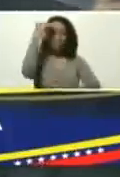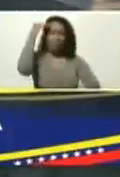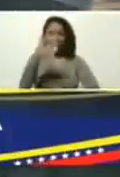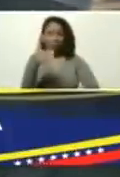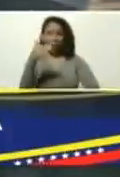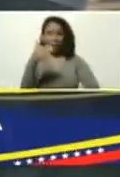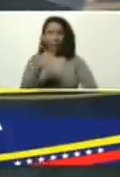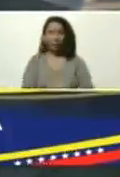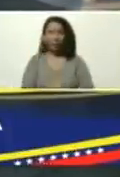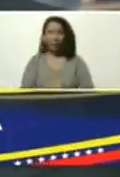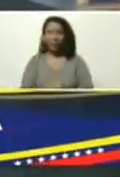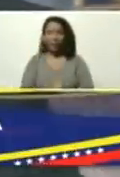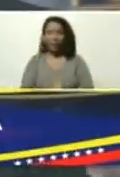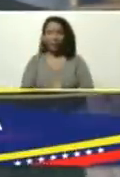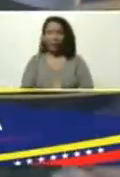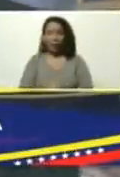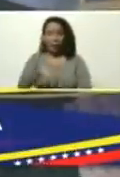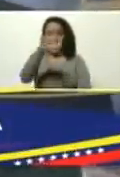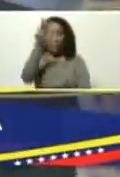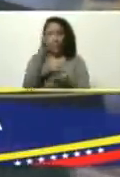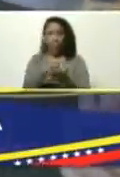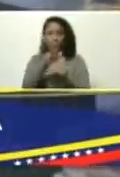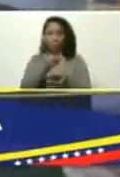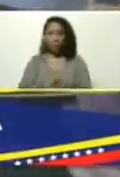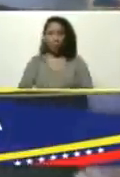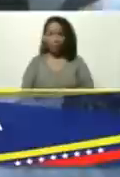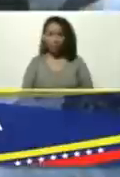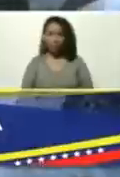general y almirante. Aprobado.